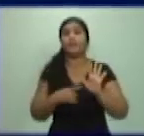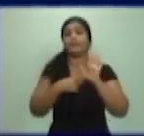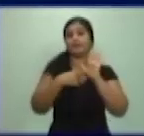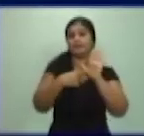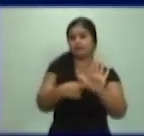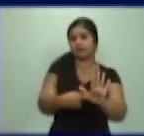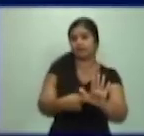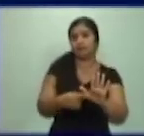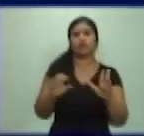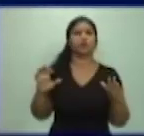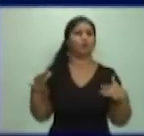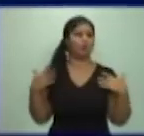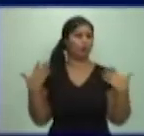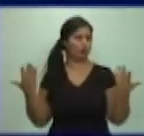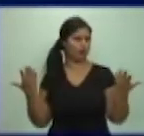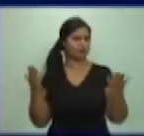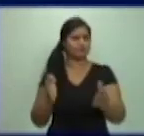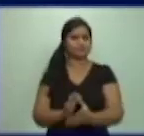locutiva, es